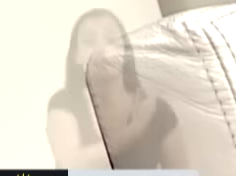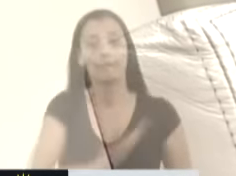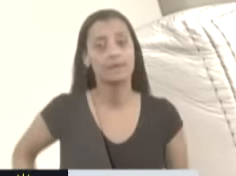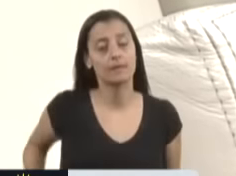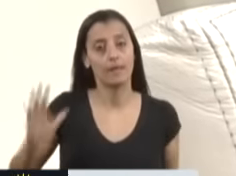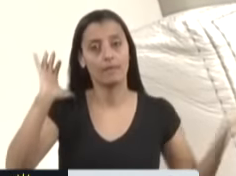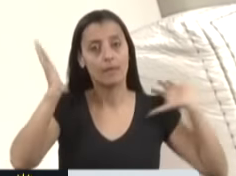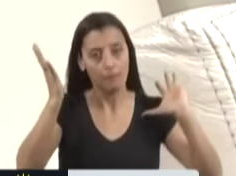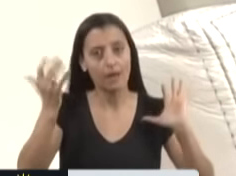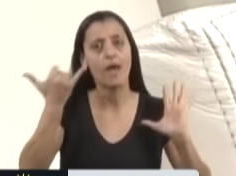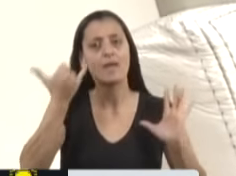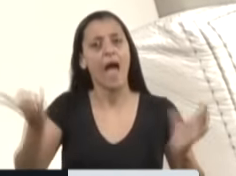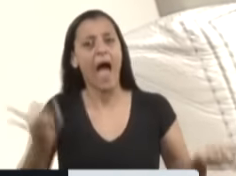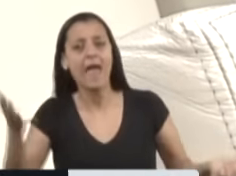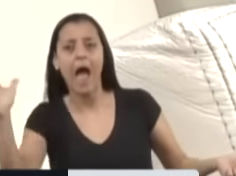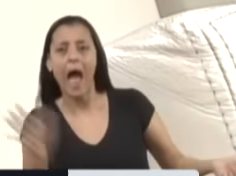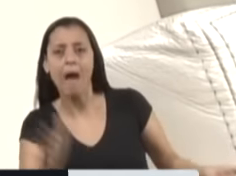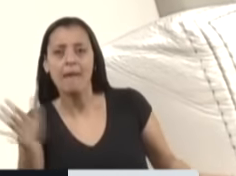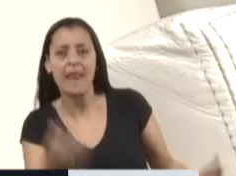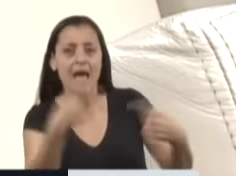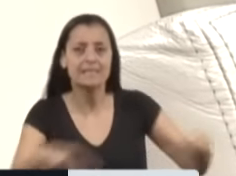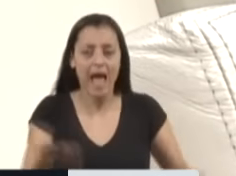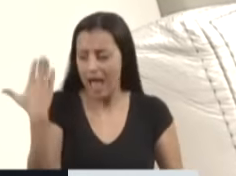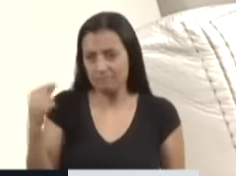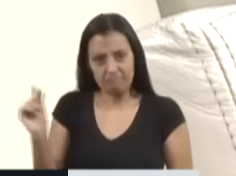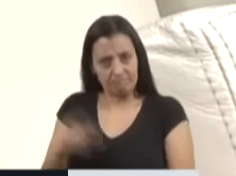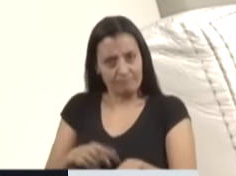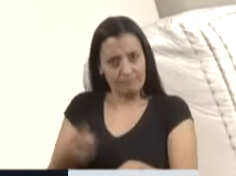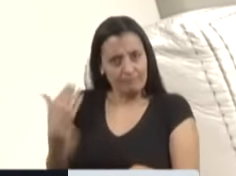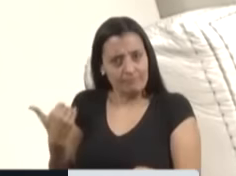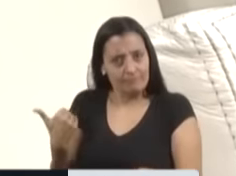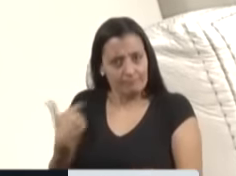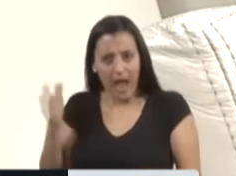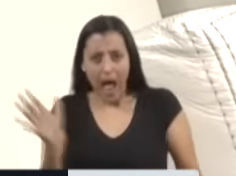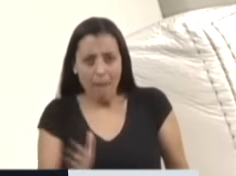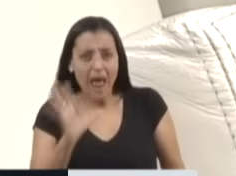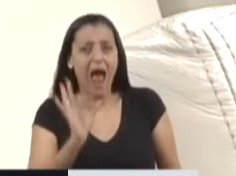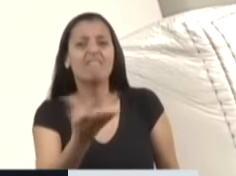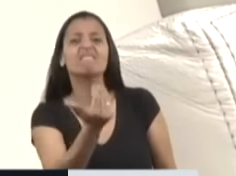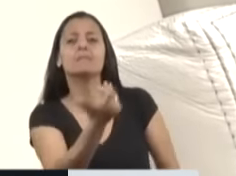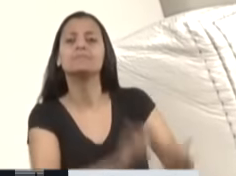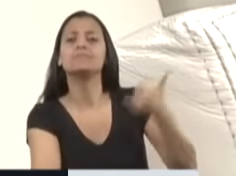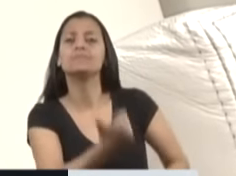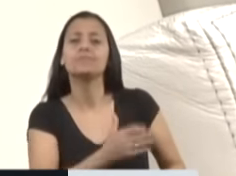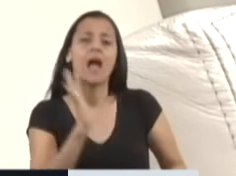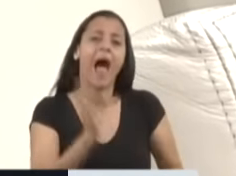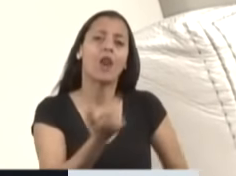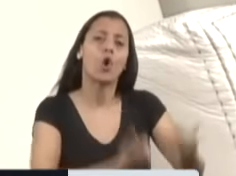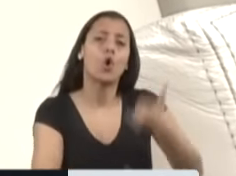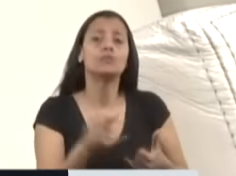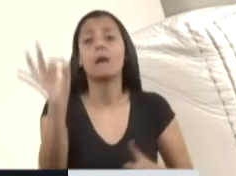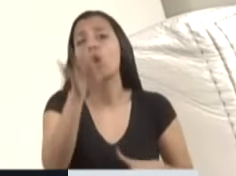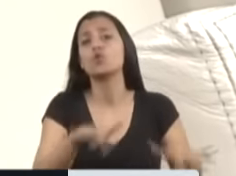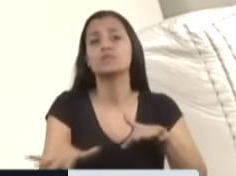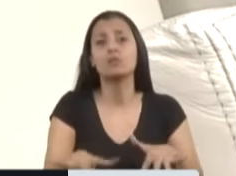Miley recibió amenazas nuevas amenazas en las últimas horas Si puedes eh definir concretamente En qué caso